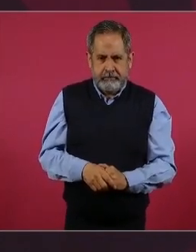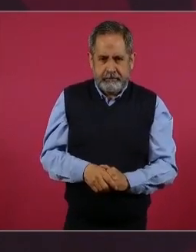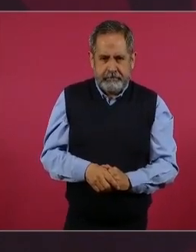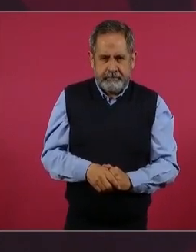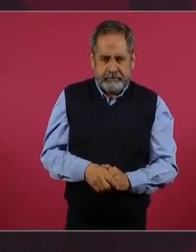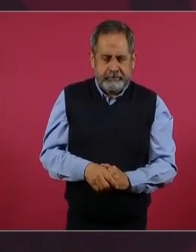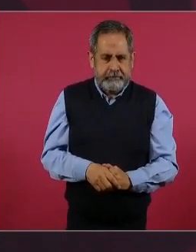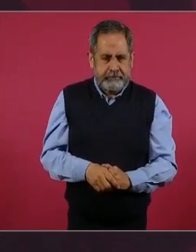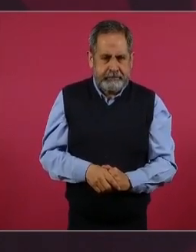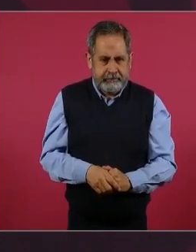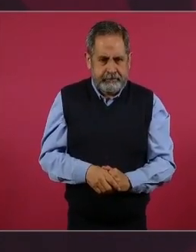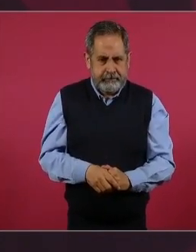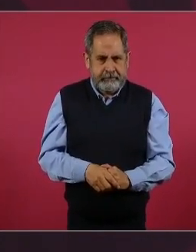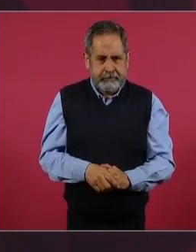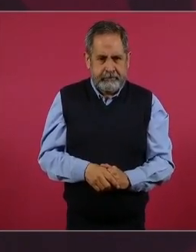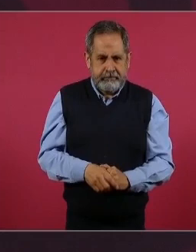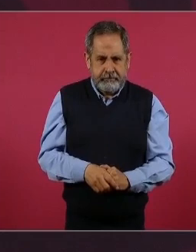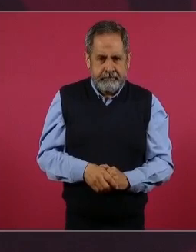estando